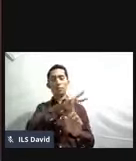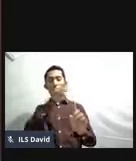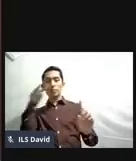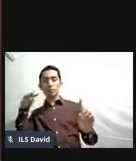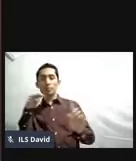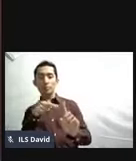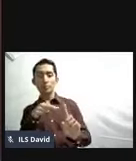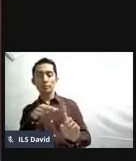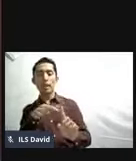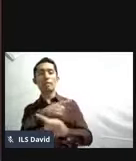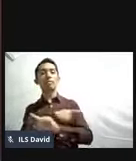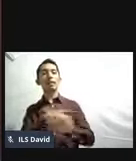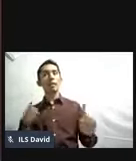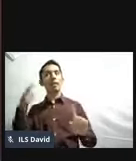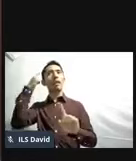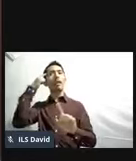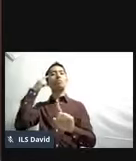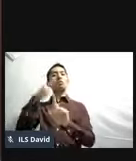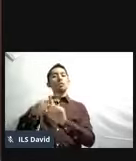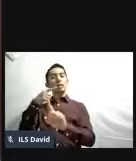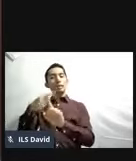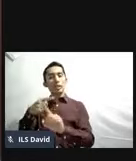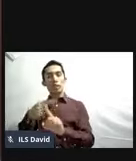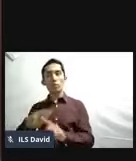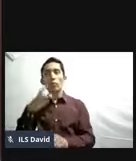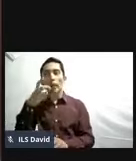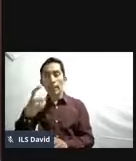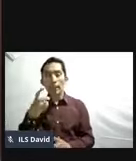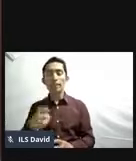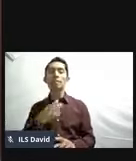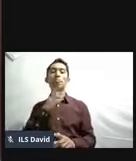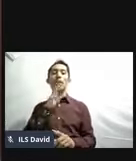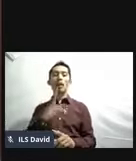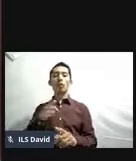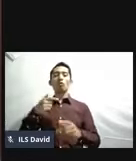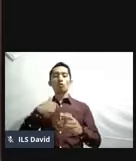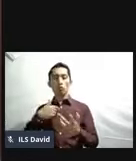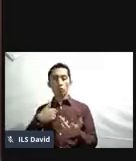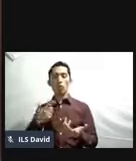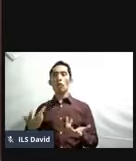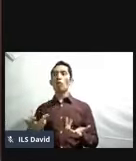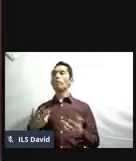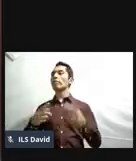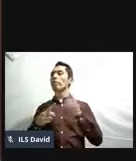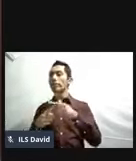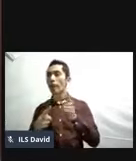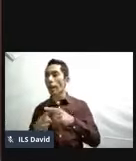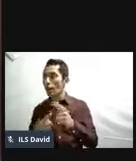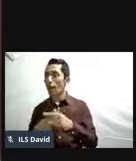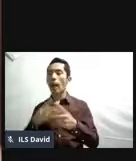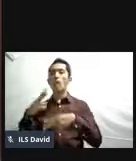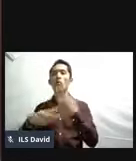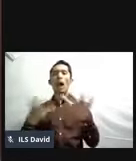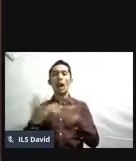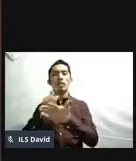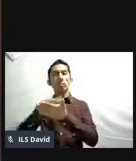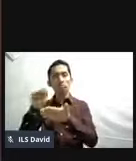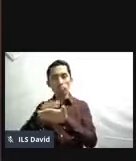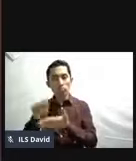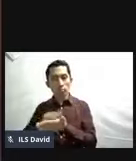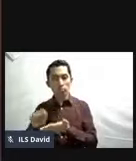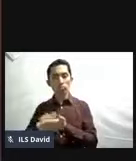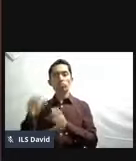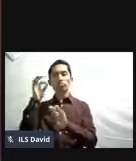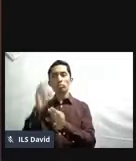lo positivo a esa situación que estemos realizando. Llámese tarea, llámese